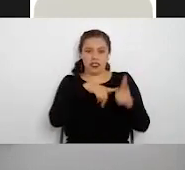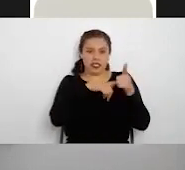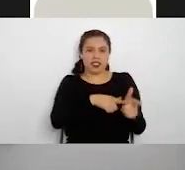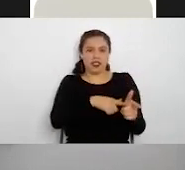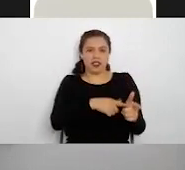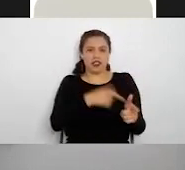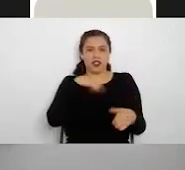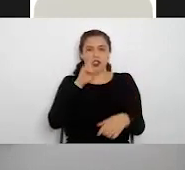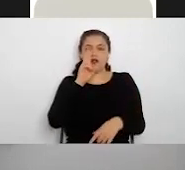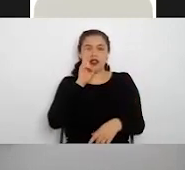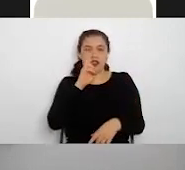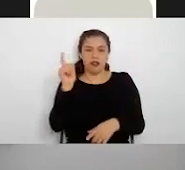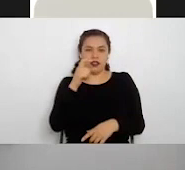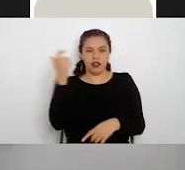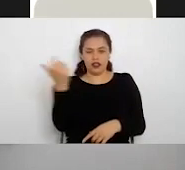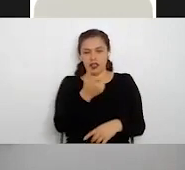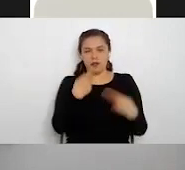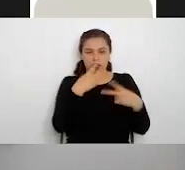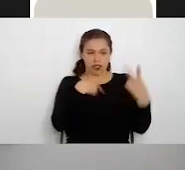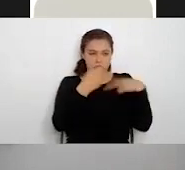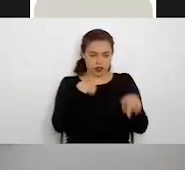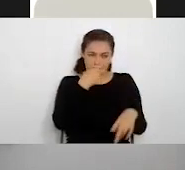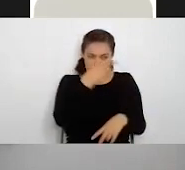Financiero, cuando se lo decimos a los clientes, ¿no?